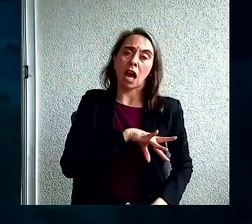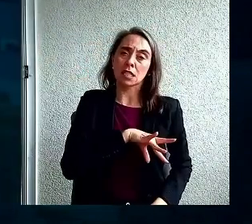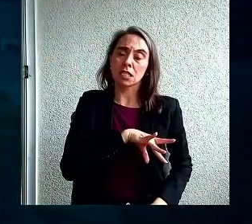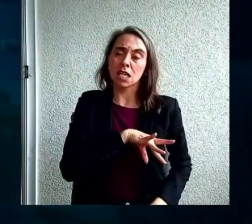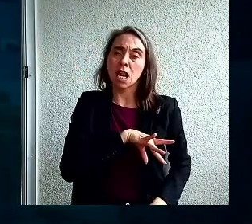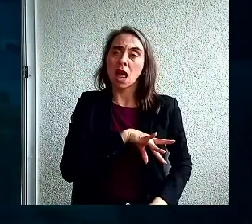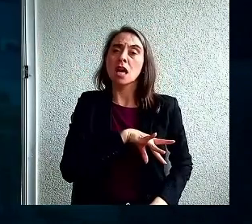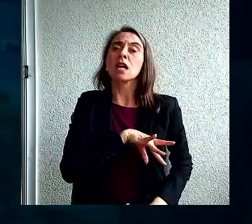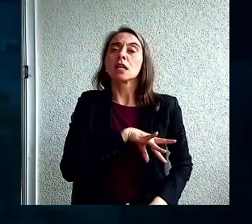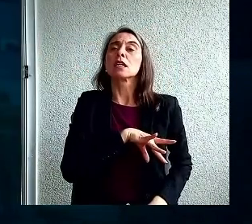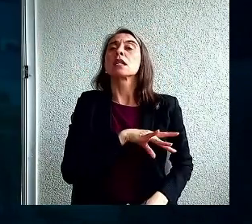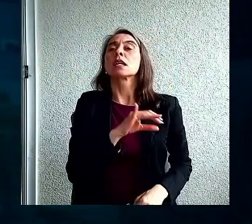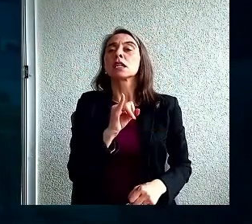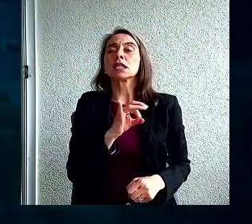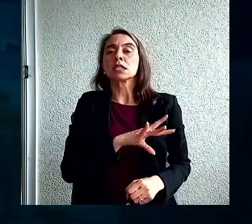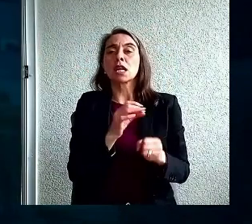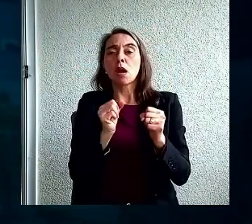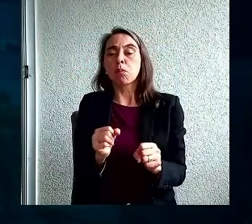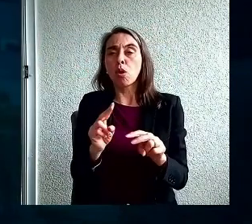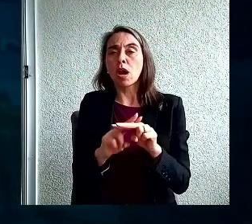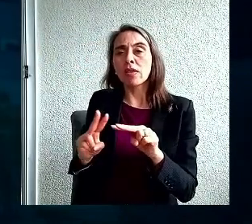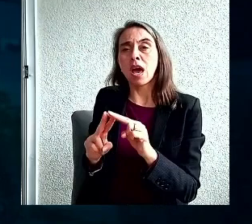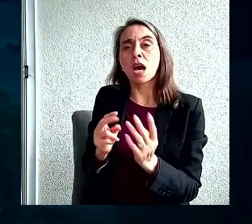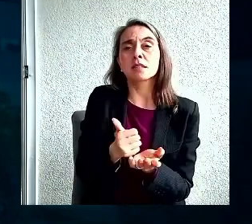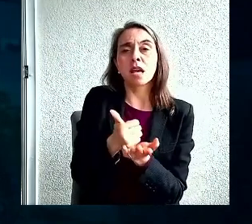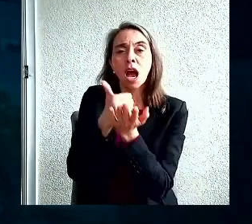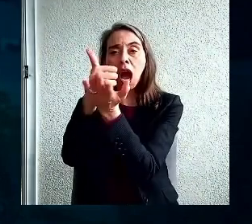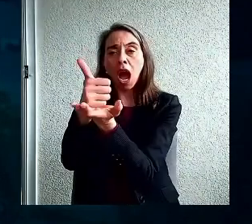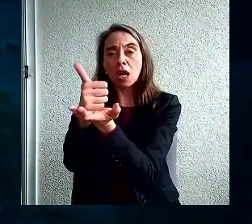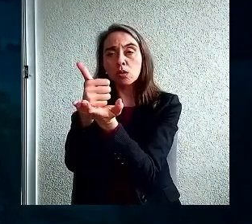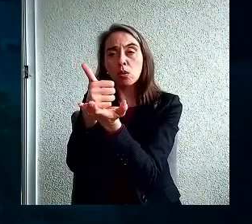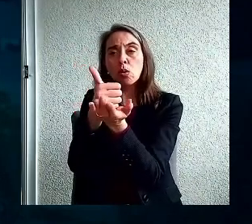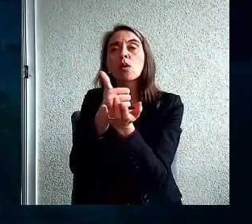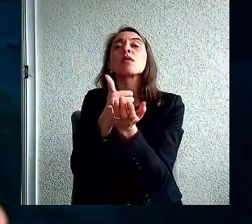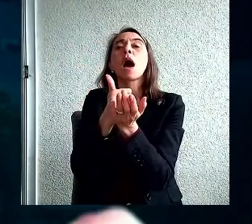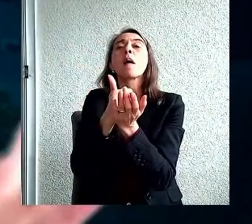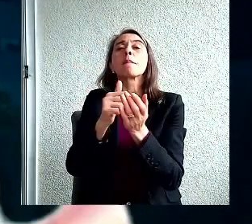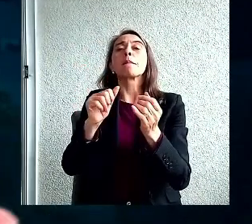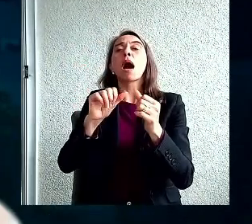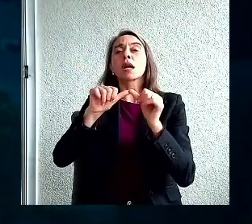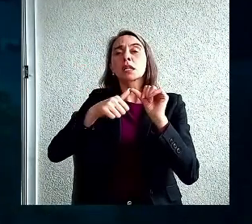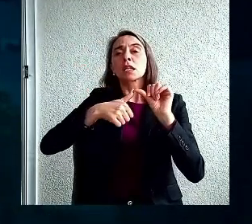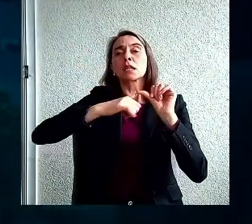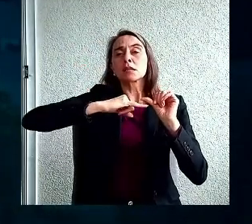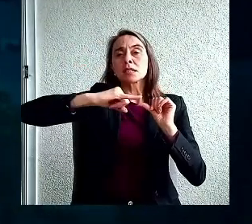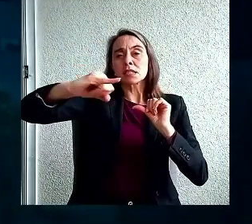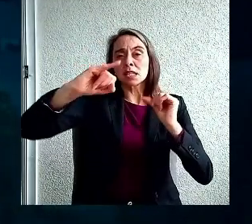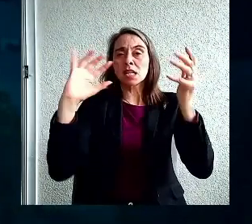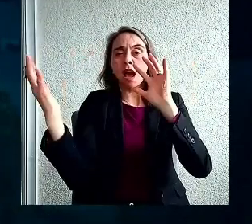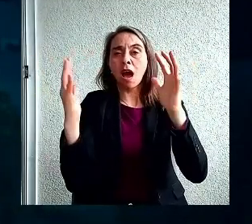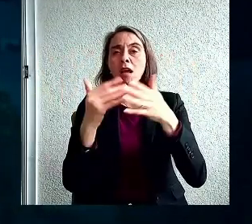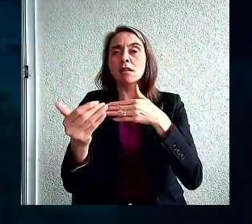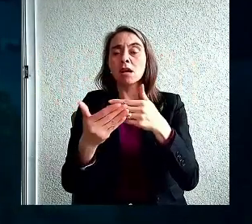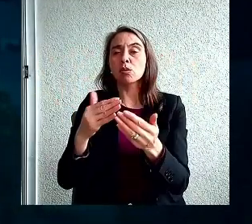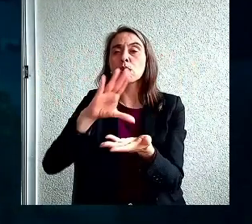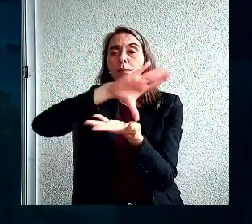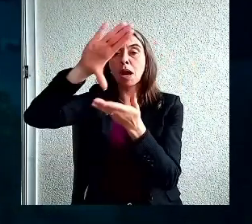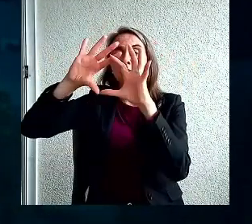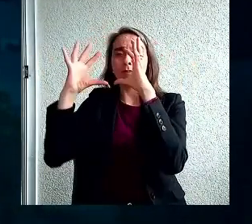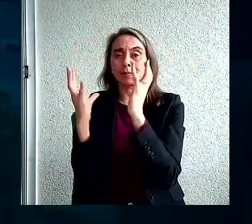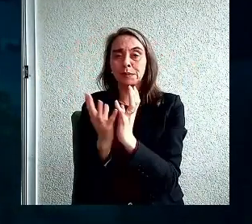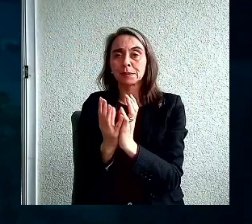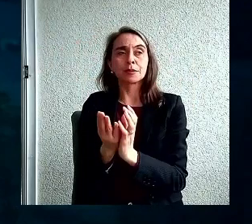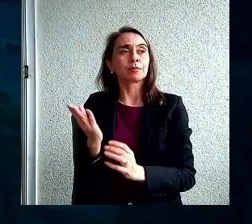de ustedes, dejo abierto el micrófono, Angélica, Humberto, quiere tomar y hacer una reflexión en torno a eso? Porque uno podría decir, es más